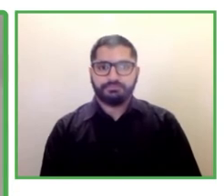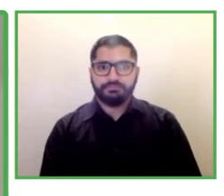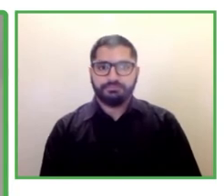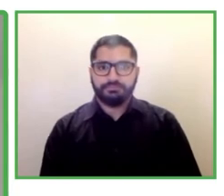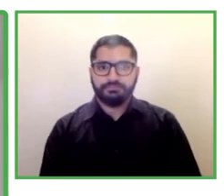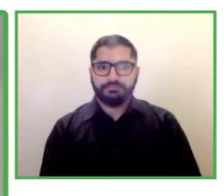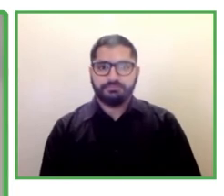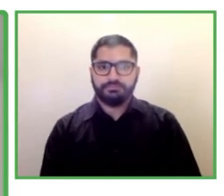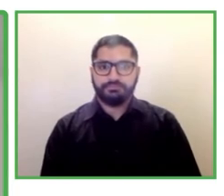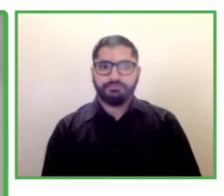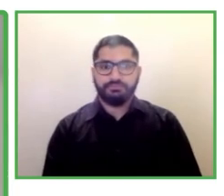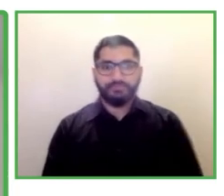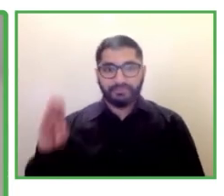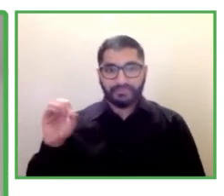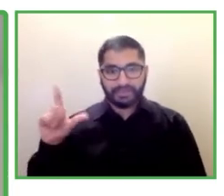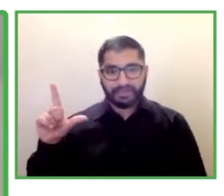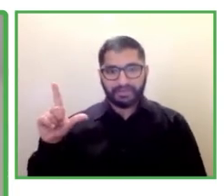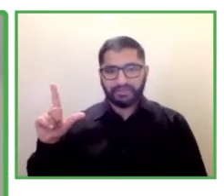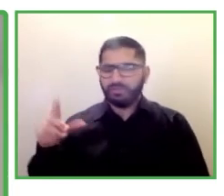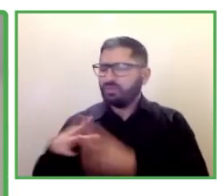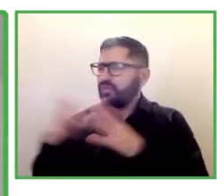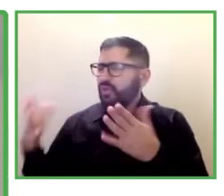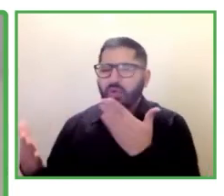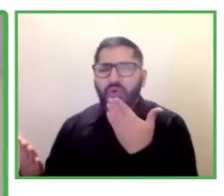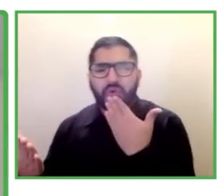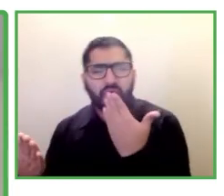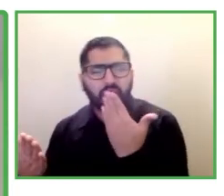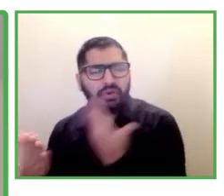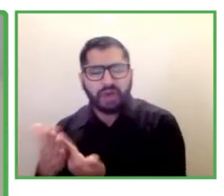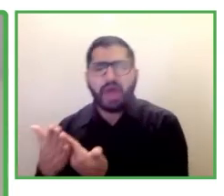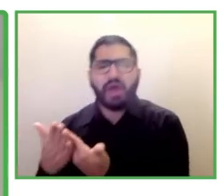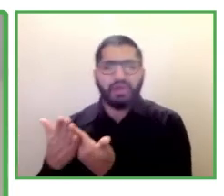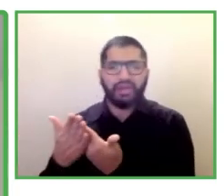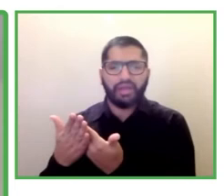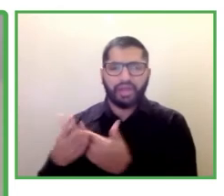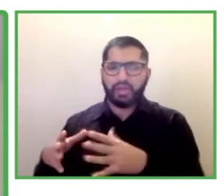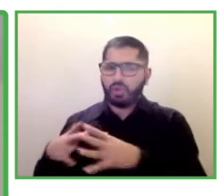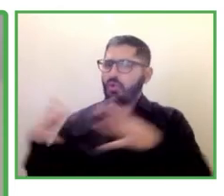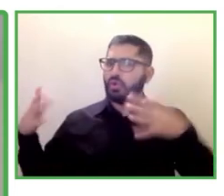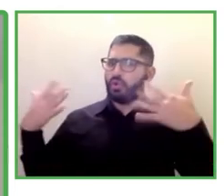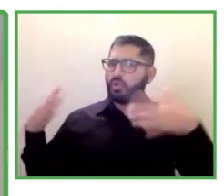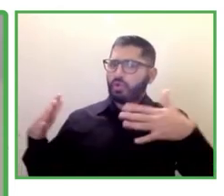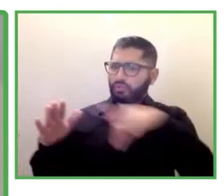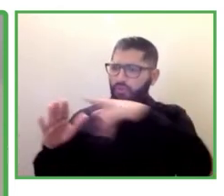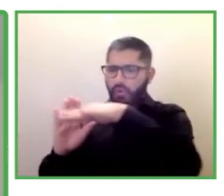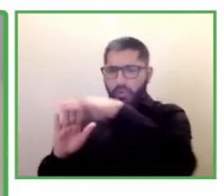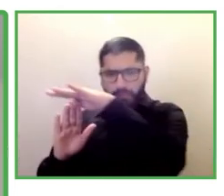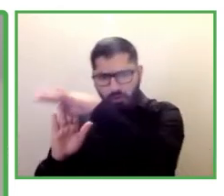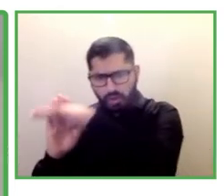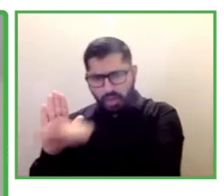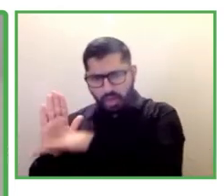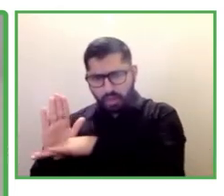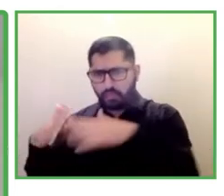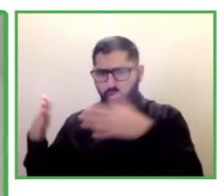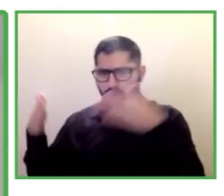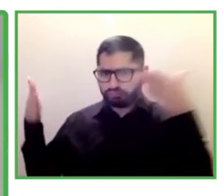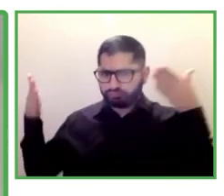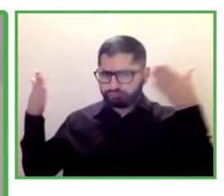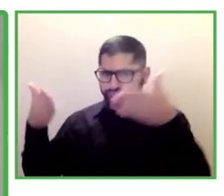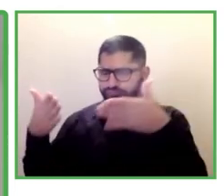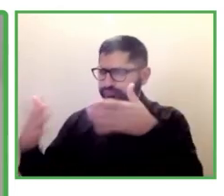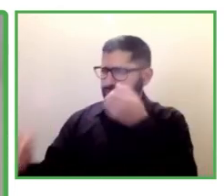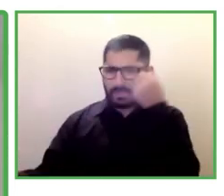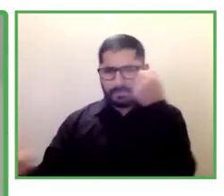Isabel, muchas gracias. Gran programa, gran impacto y realmente es algo que debemos compartir. Y